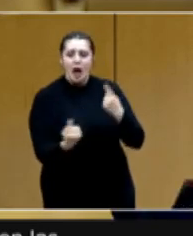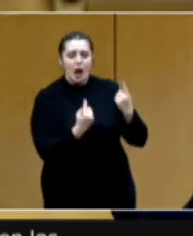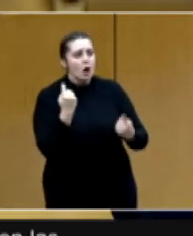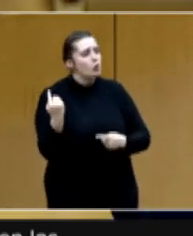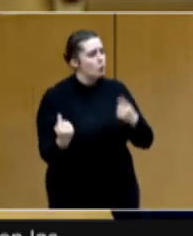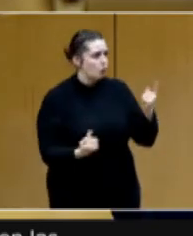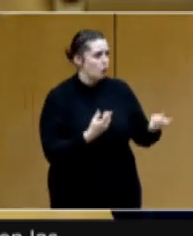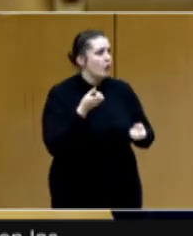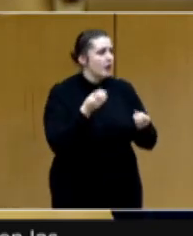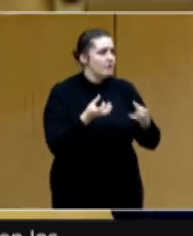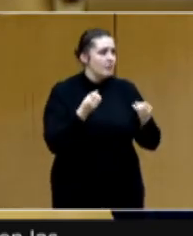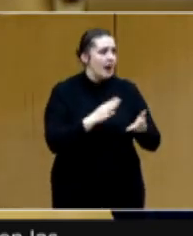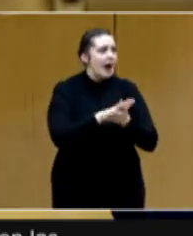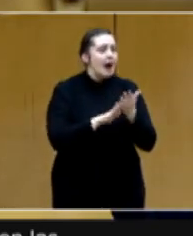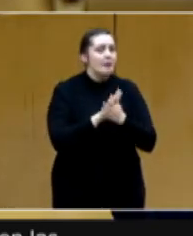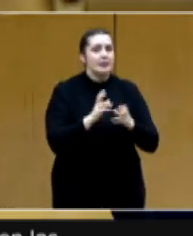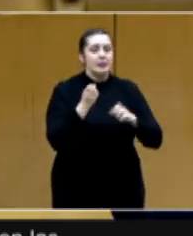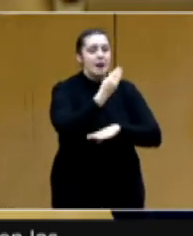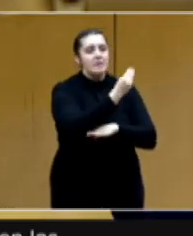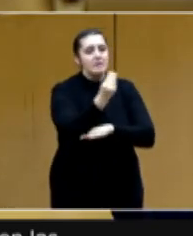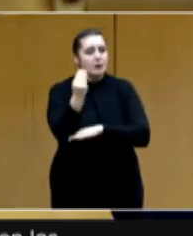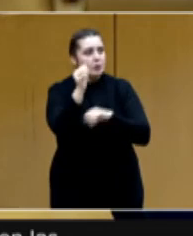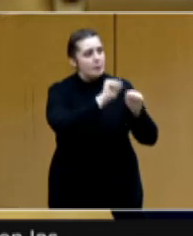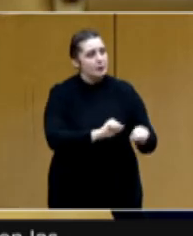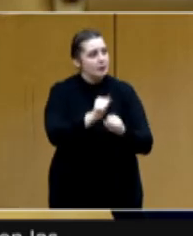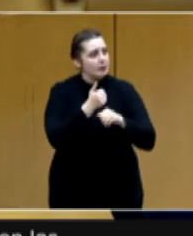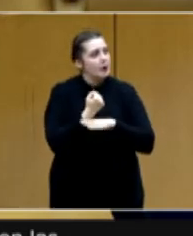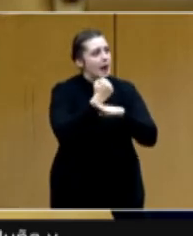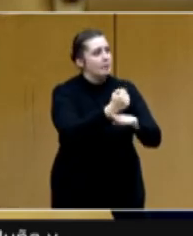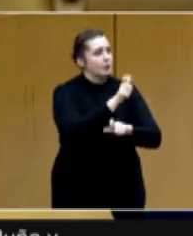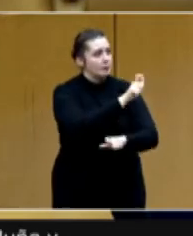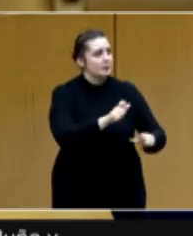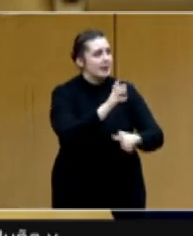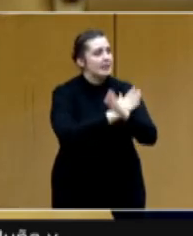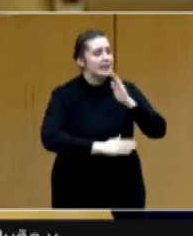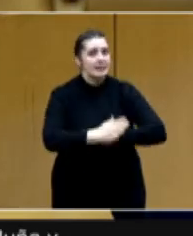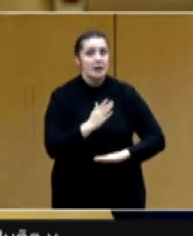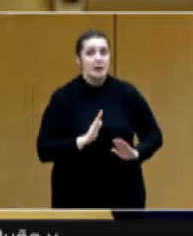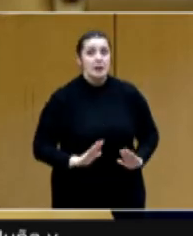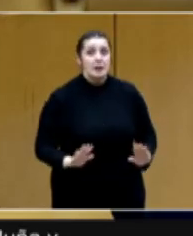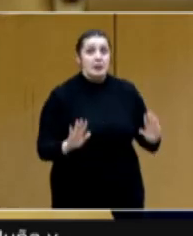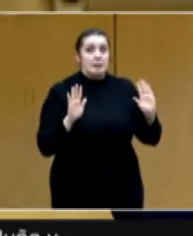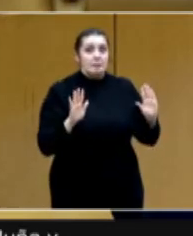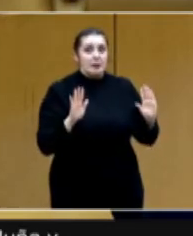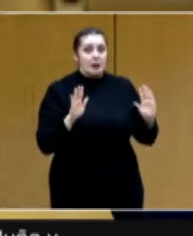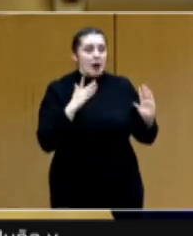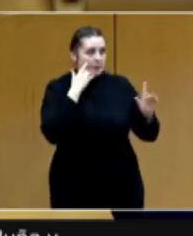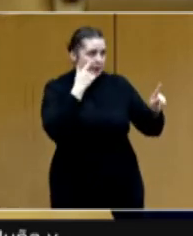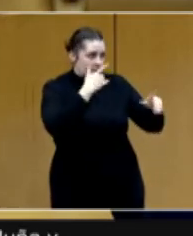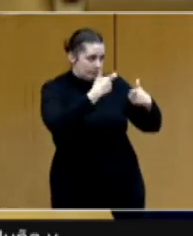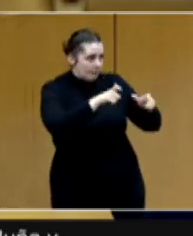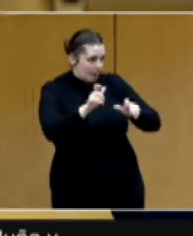general sobre las figuras de protección y apoyo a las personas con discapacidad pero vamos por partes también todo